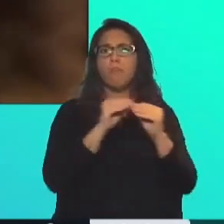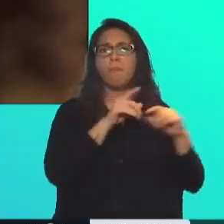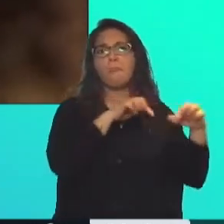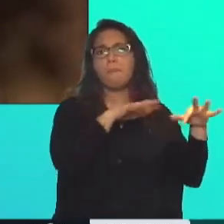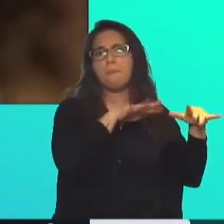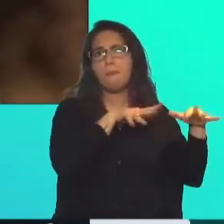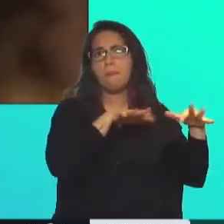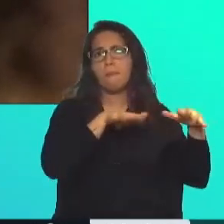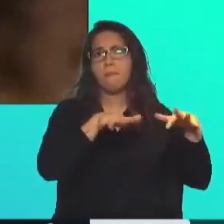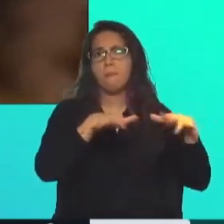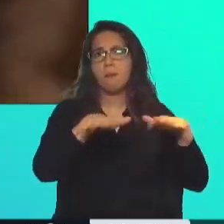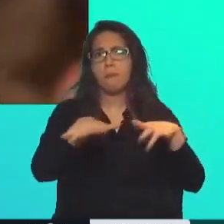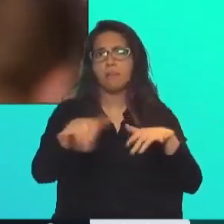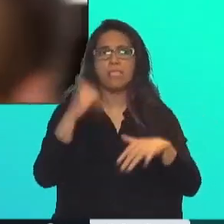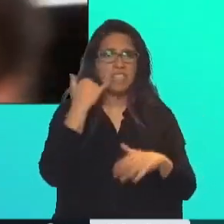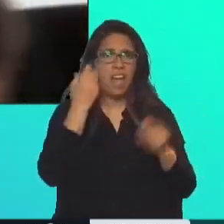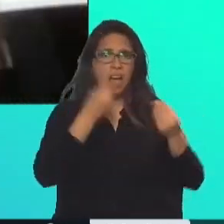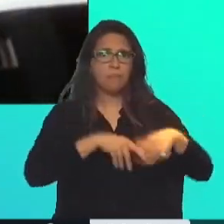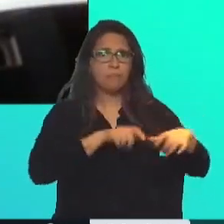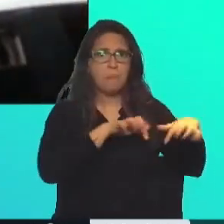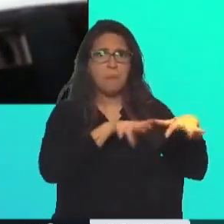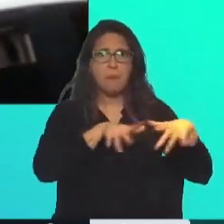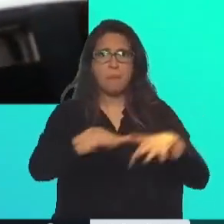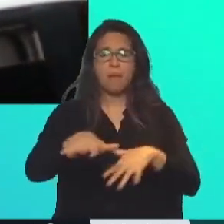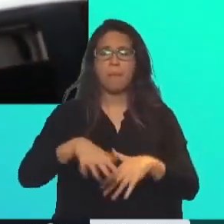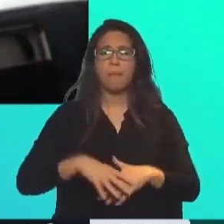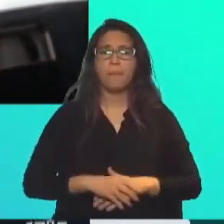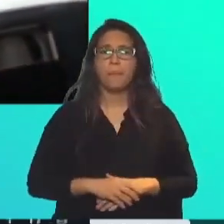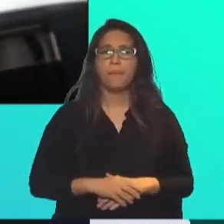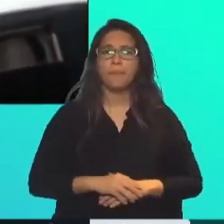están movilizando de innumerable cantidad